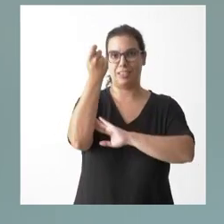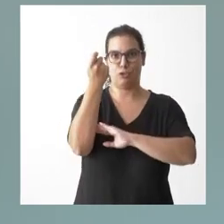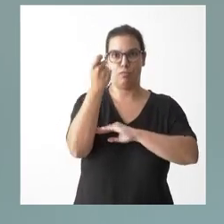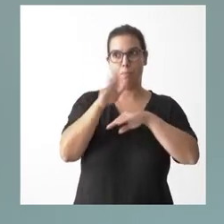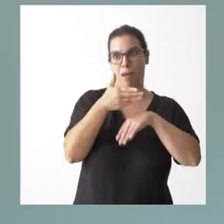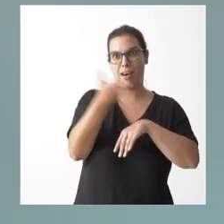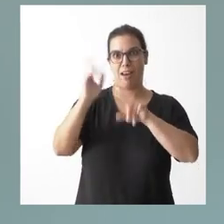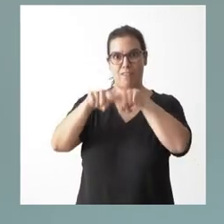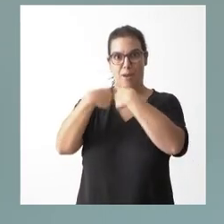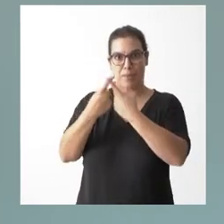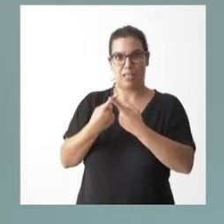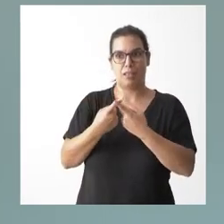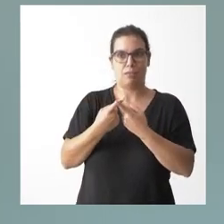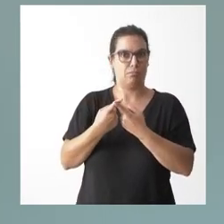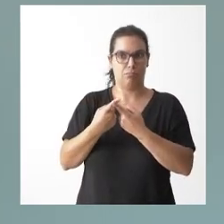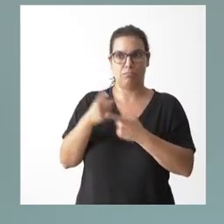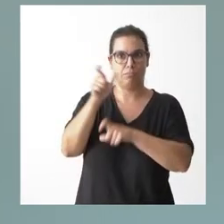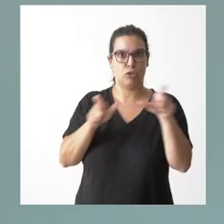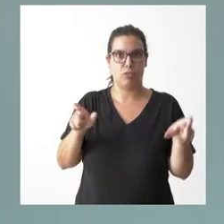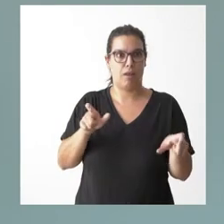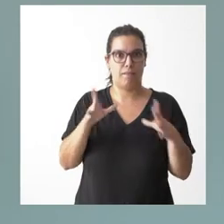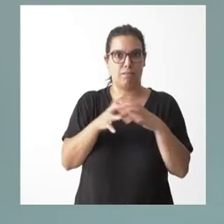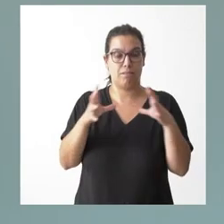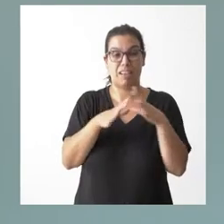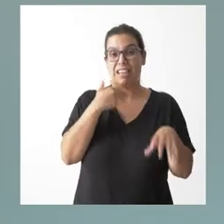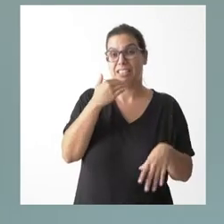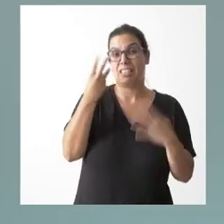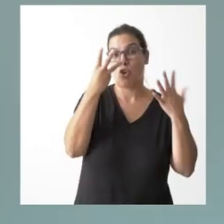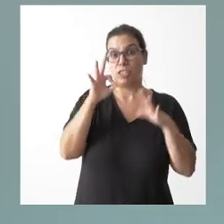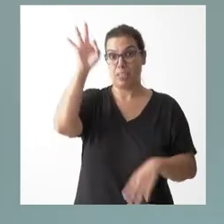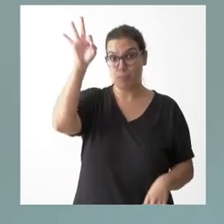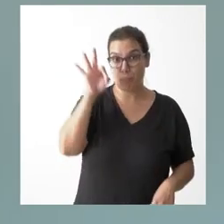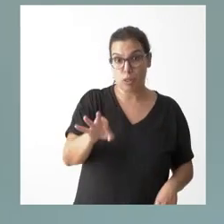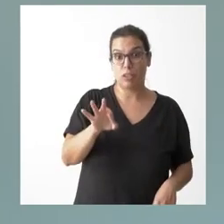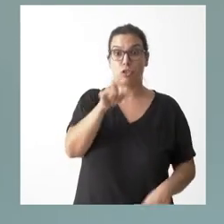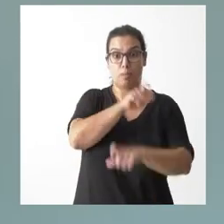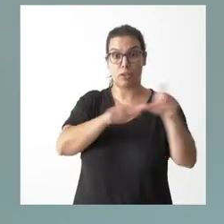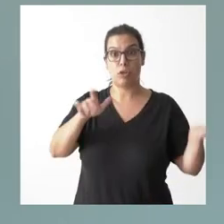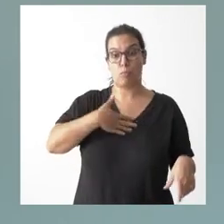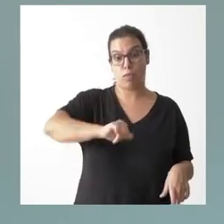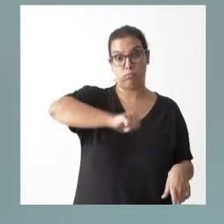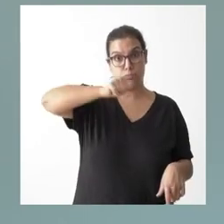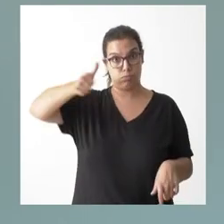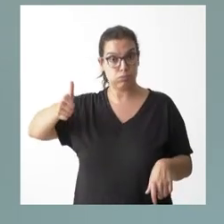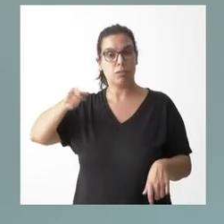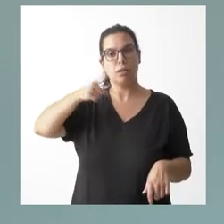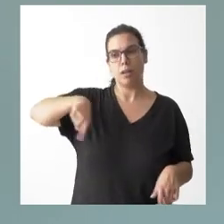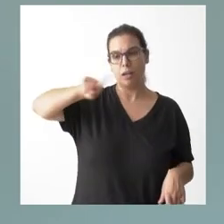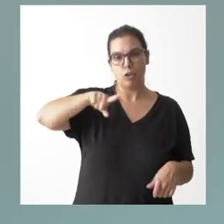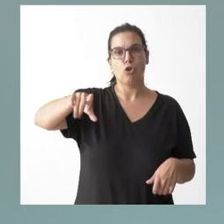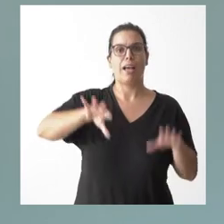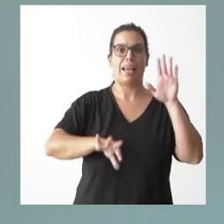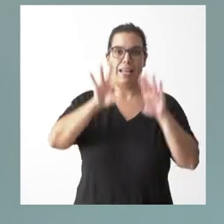León, la gran acogida, puesto que casi un 80% de los posibles beneficiarios de este servicio han optado